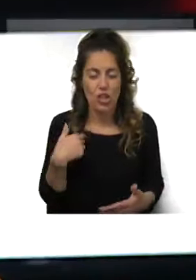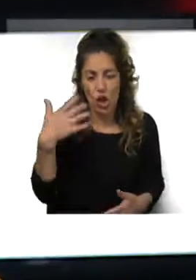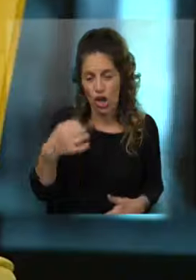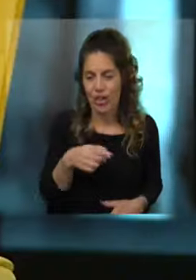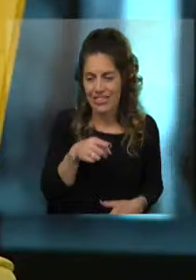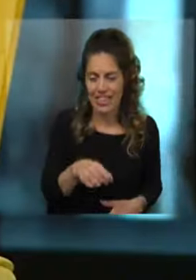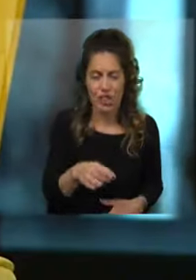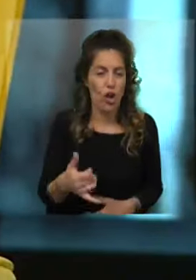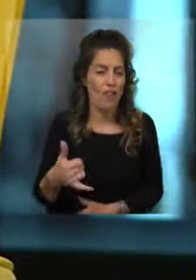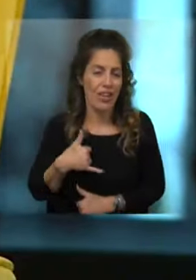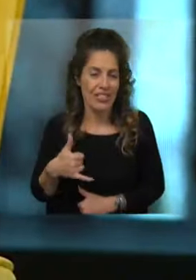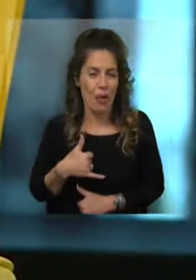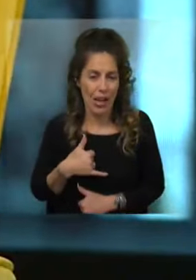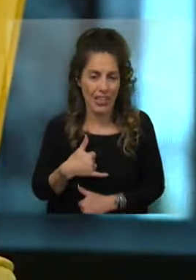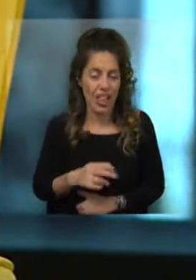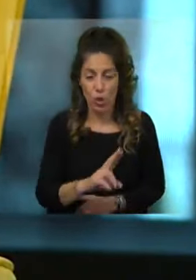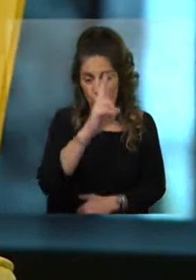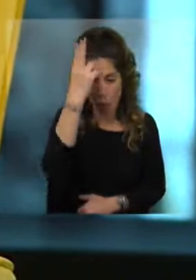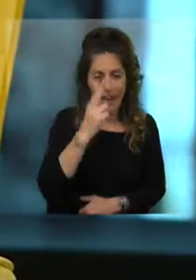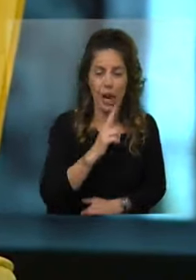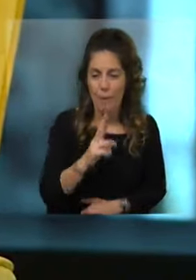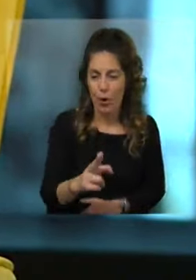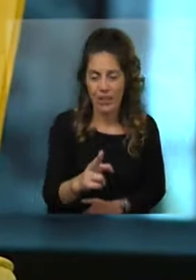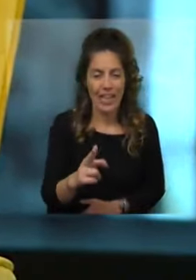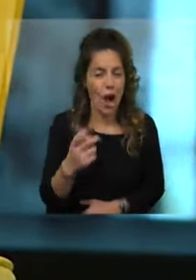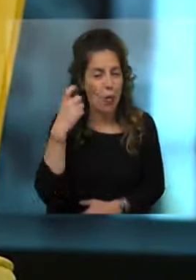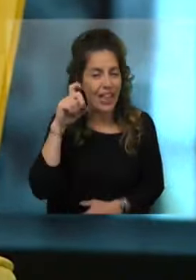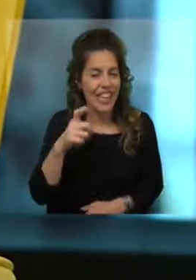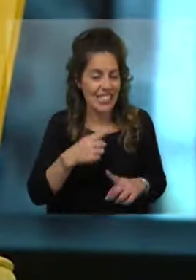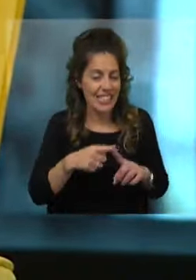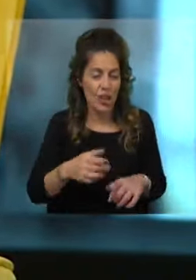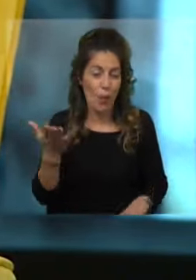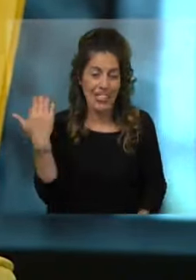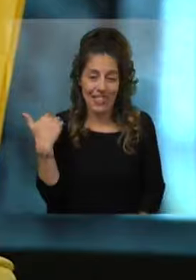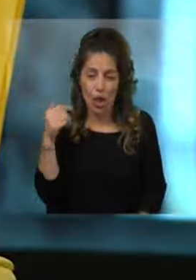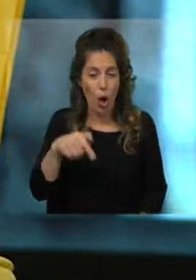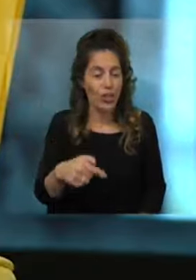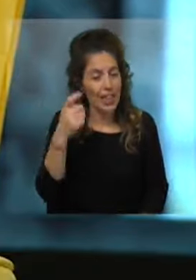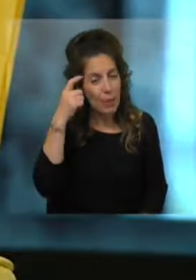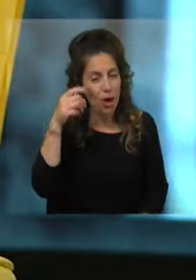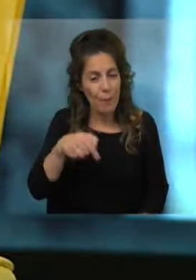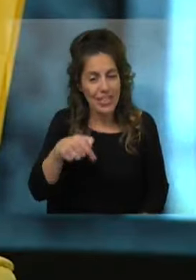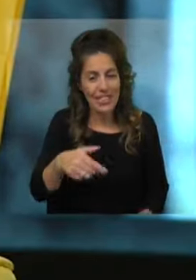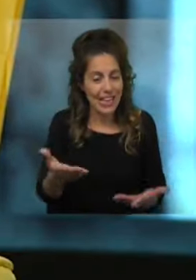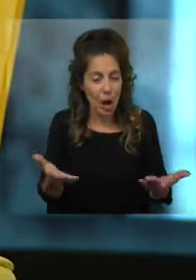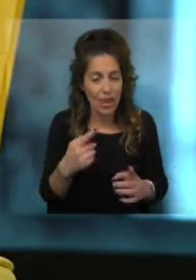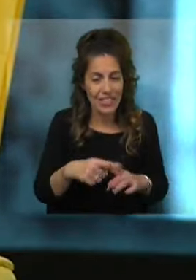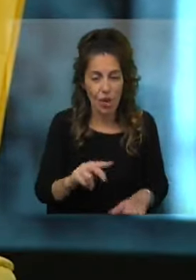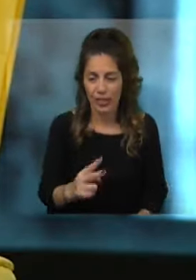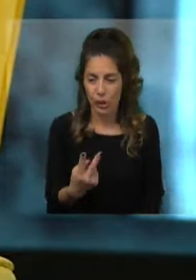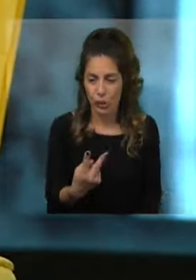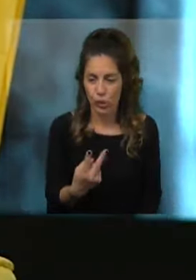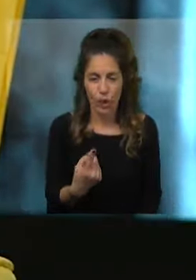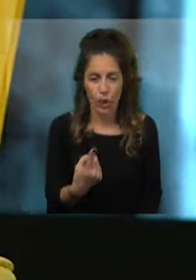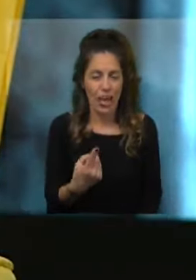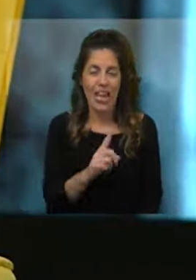esto que las fuerzas armadas de Uruguay responden a una lógica de siglos pasados y hoy las tenemos que pensar el siglo XXI que